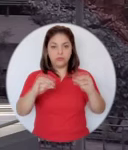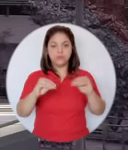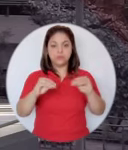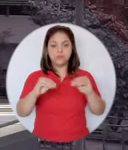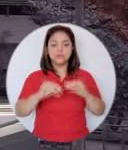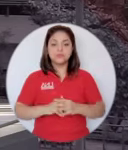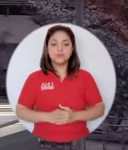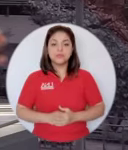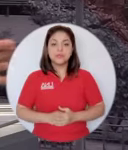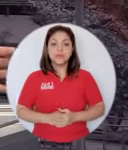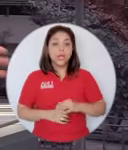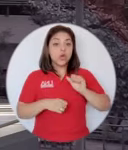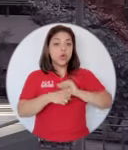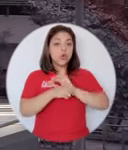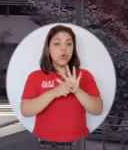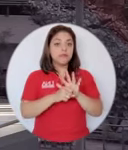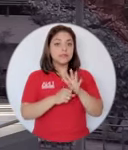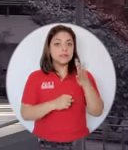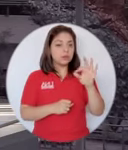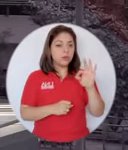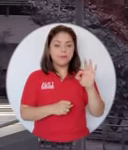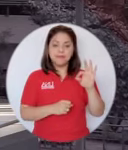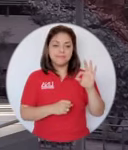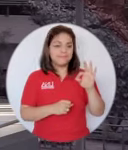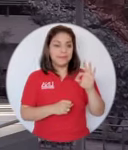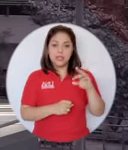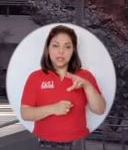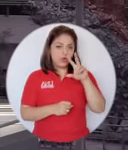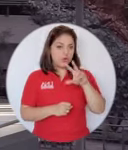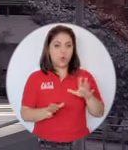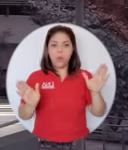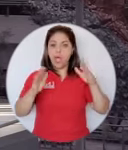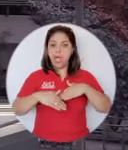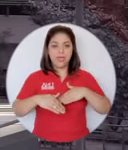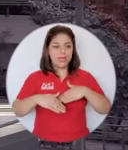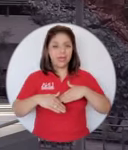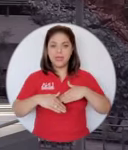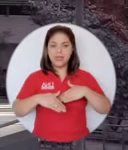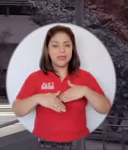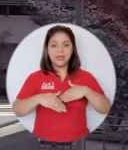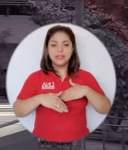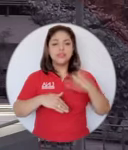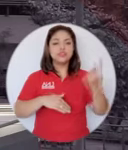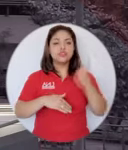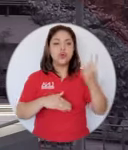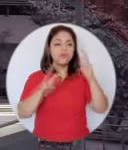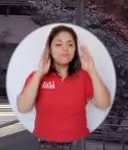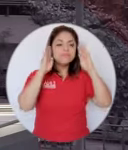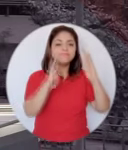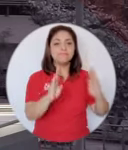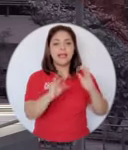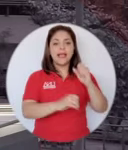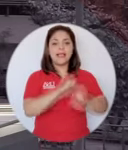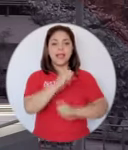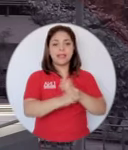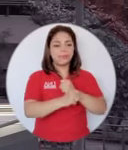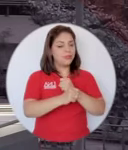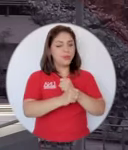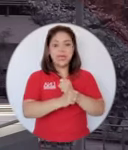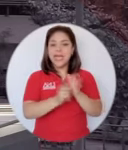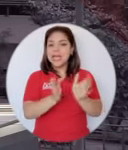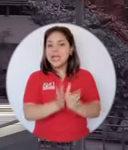no distingue edades, o sea, se presenta en todas las edades. De hecho, hace unas semanas hubo un llamado de atención